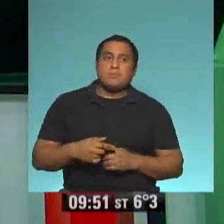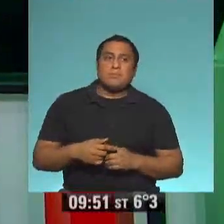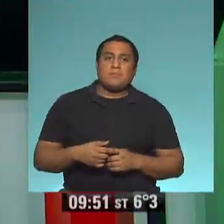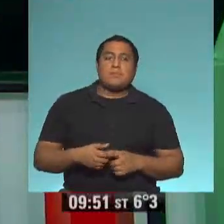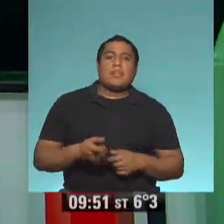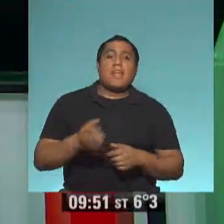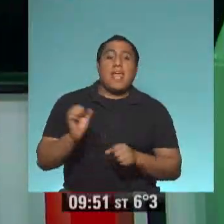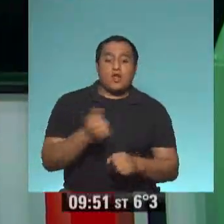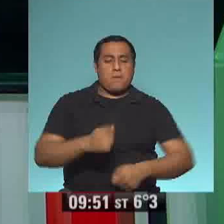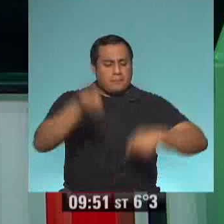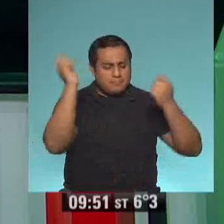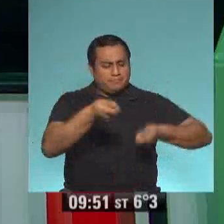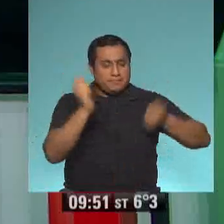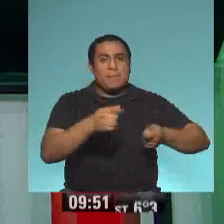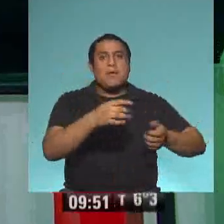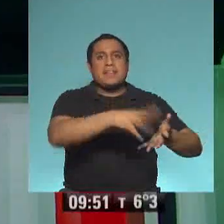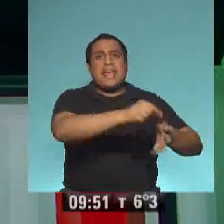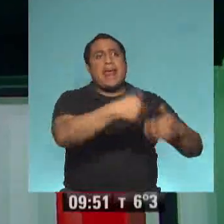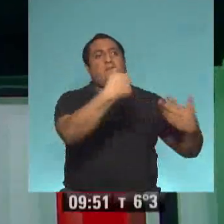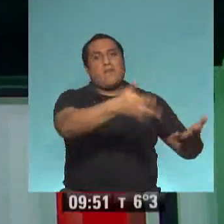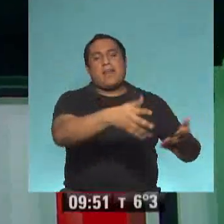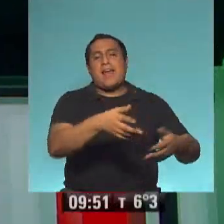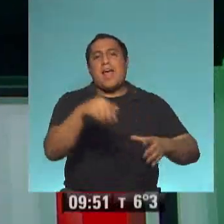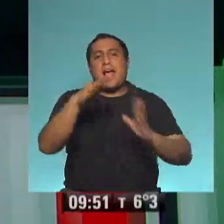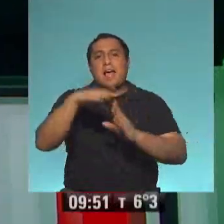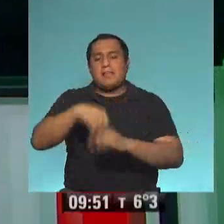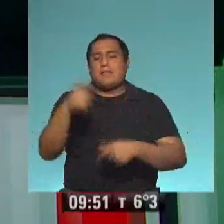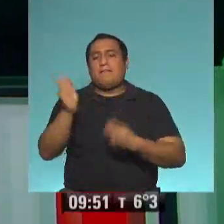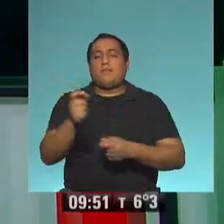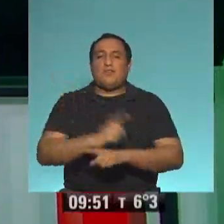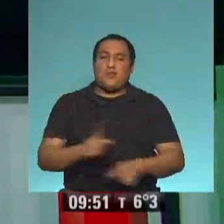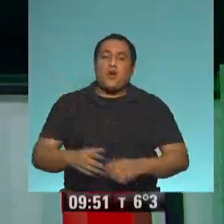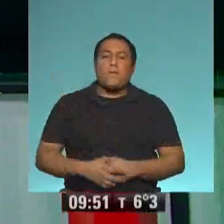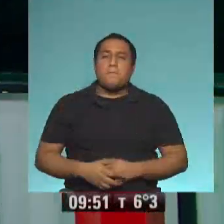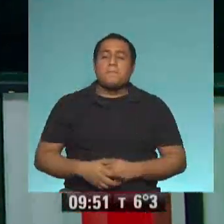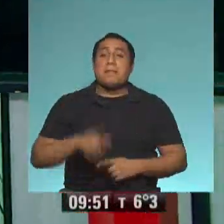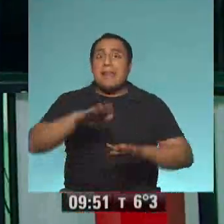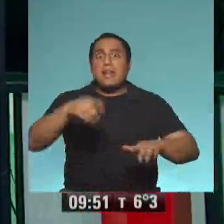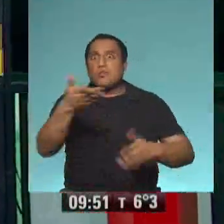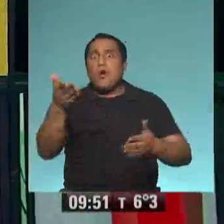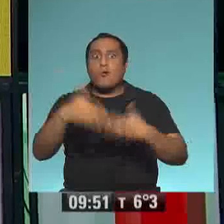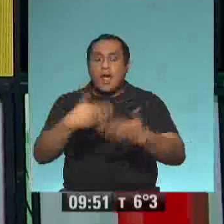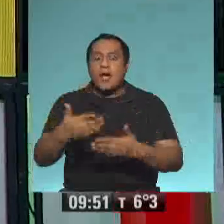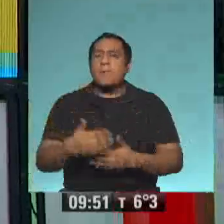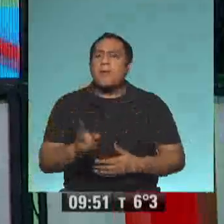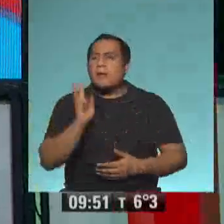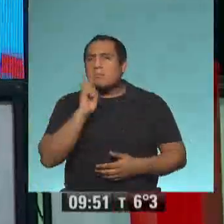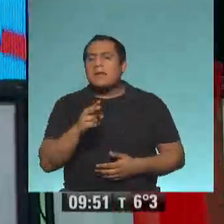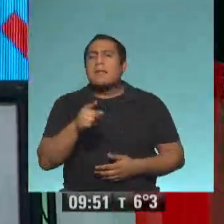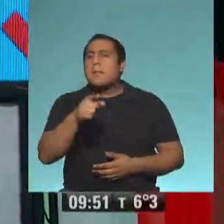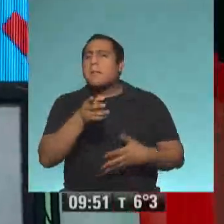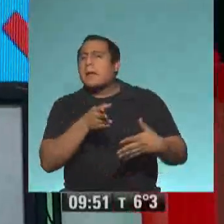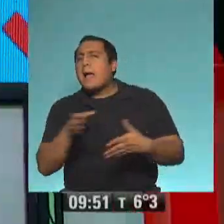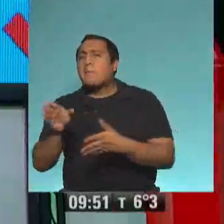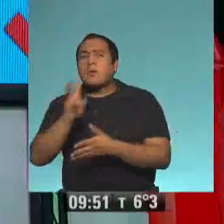la casa. Claro. Ahí los veo a los chicos y las chicas que también están jugando. ¿Y sabes qué? ¿Qué? Los veo andando caminos.